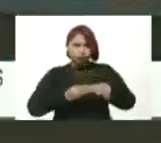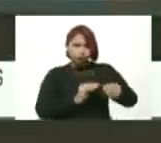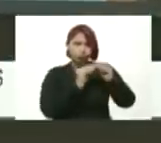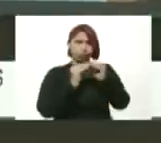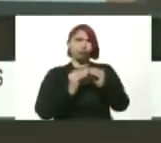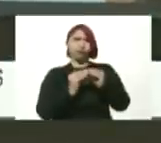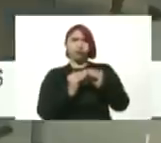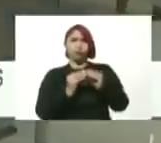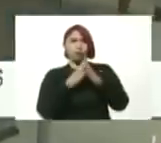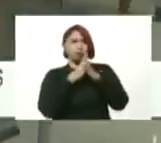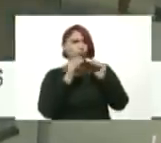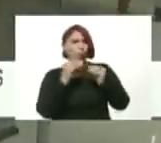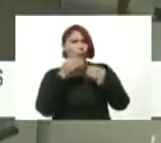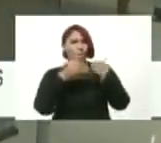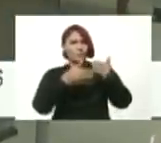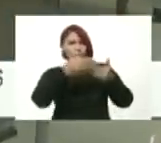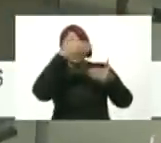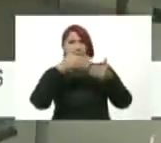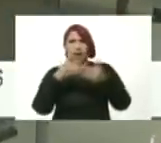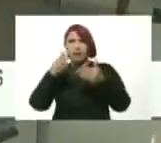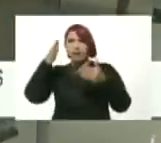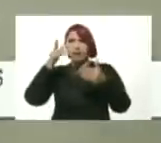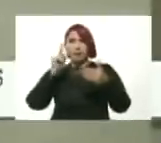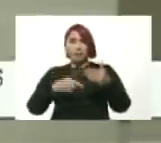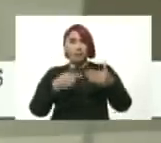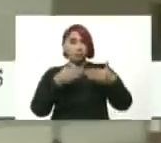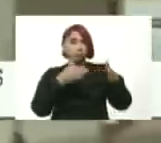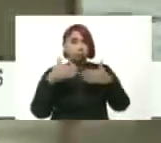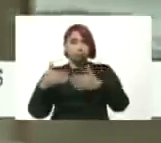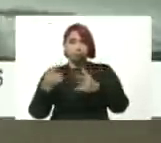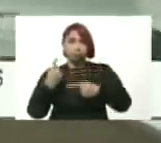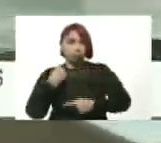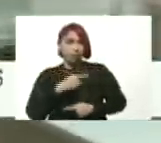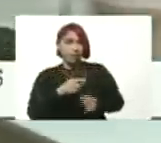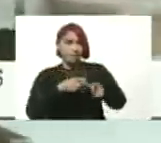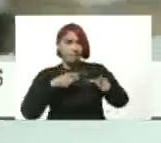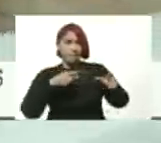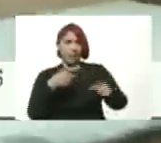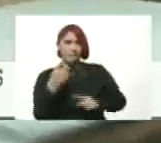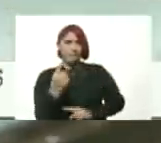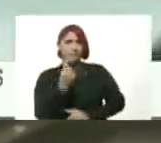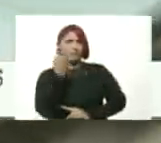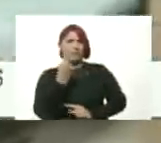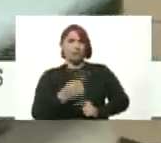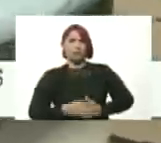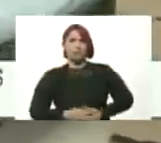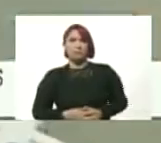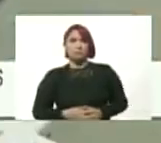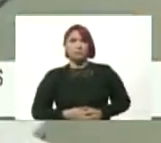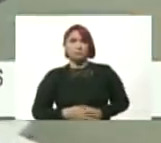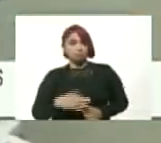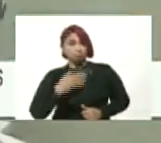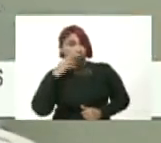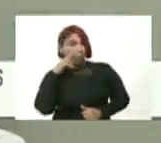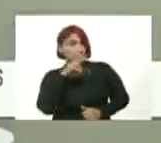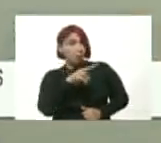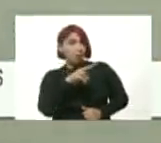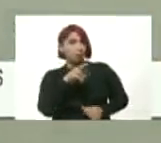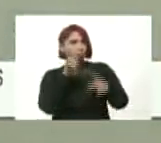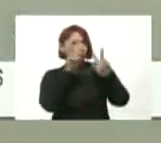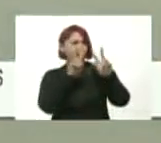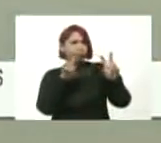porcelanato en todas las paredes lo que garantiza tener unas instalaciones de primera como pueden observarse y